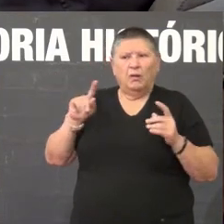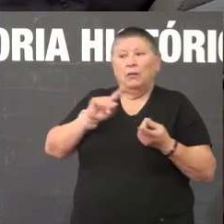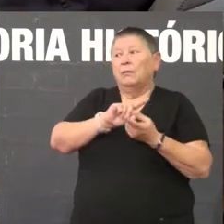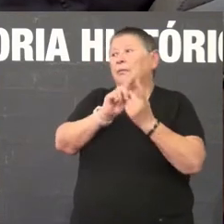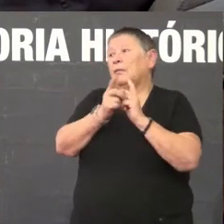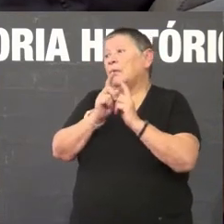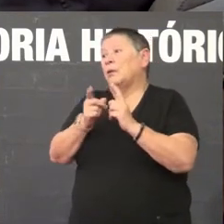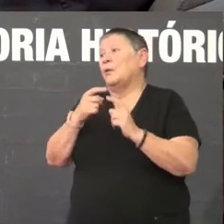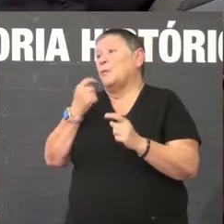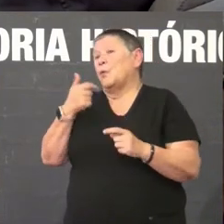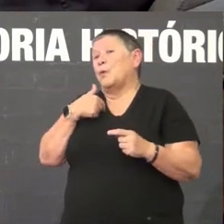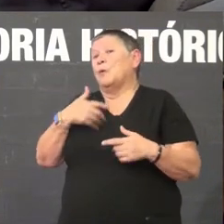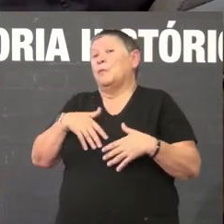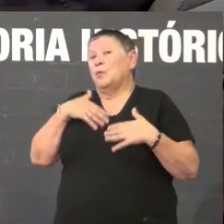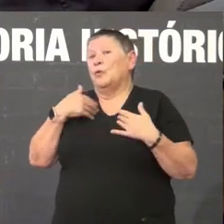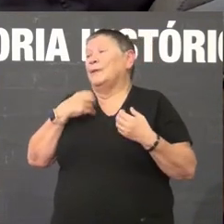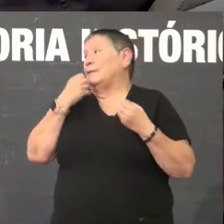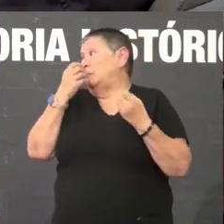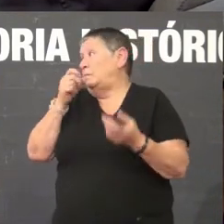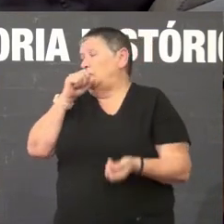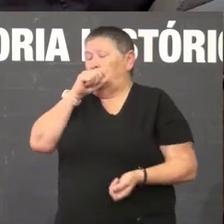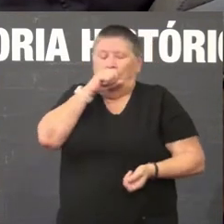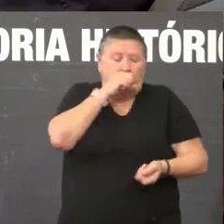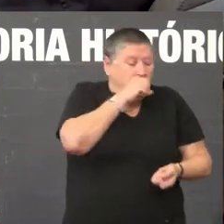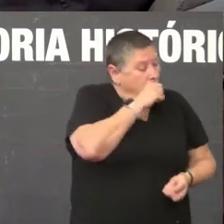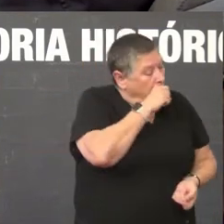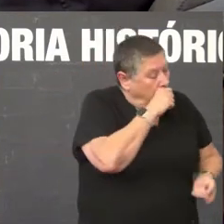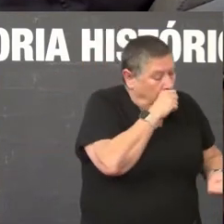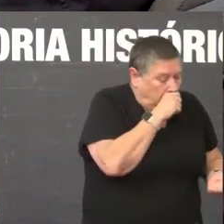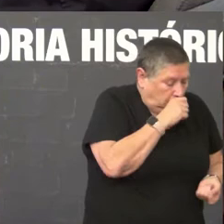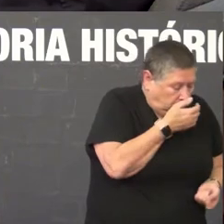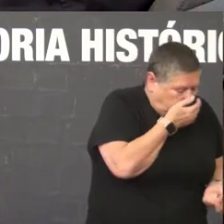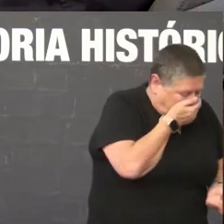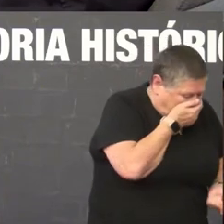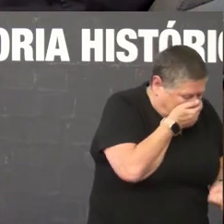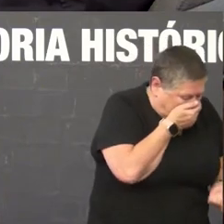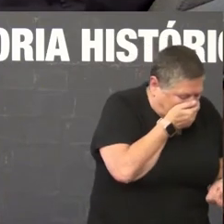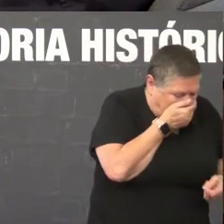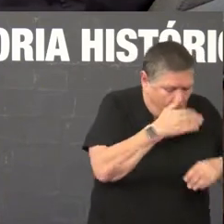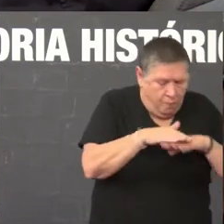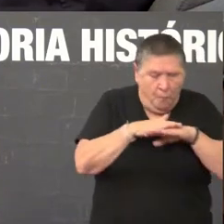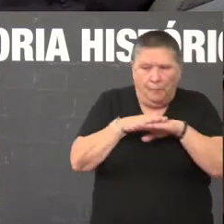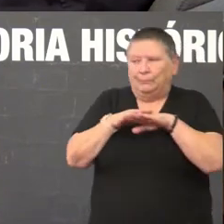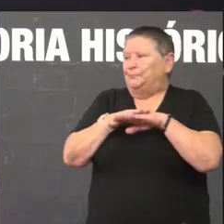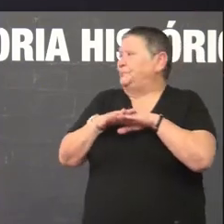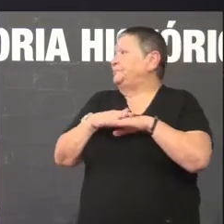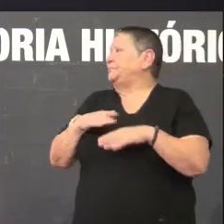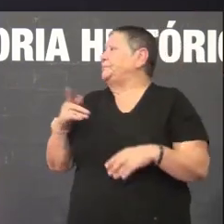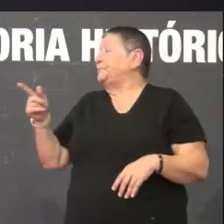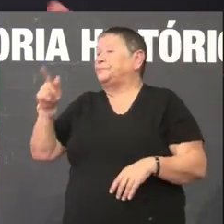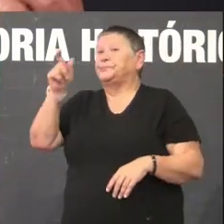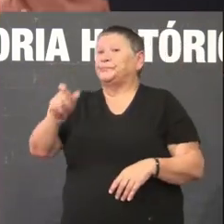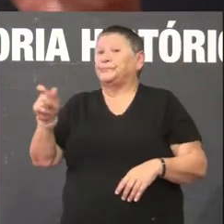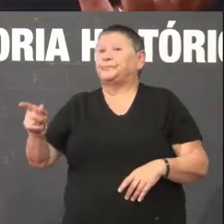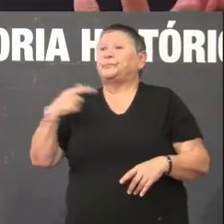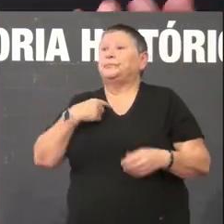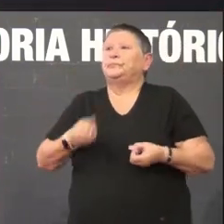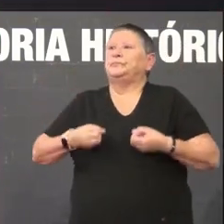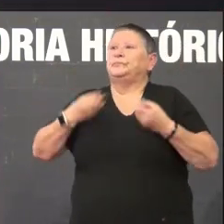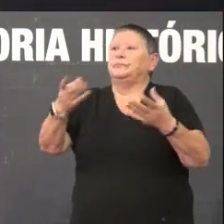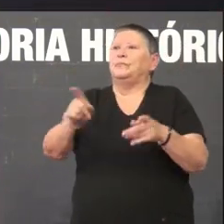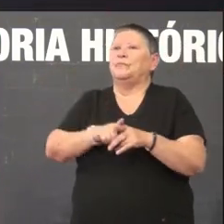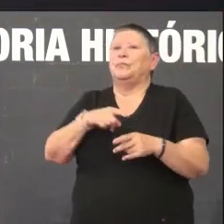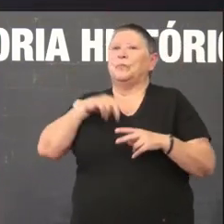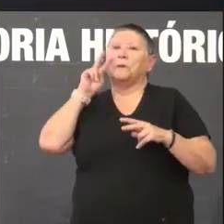de transmitir. Somos seres normales, como cualquiera de los que están ahí, ustedes, para acá, mirando hacia mí, o yo mirando